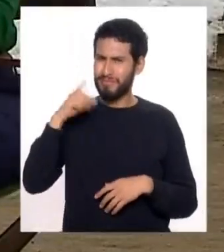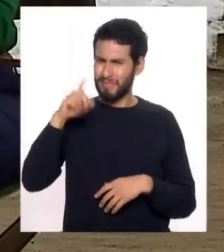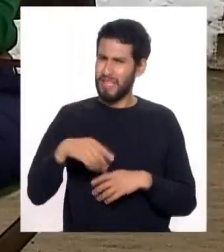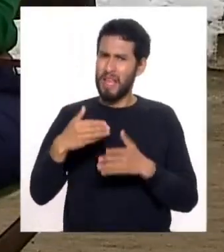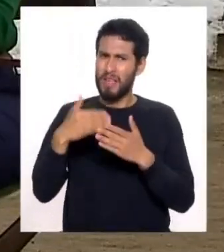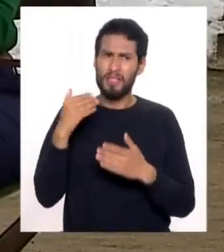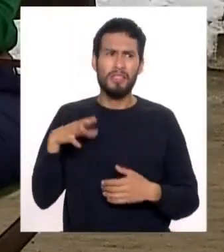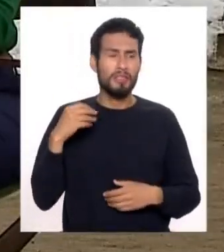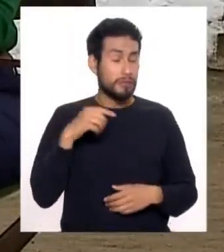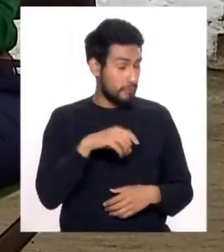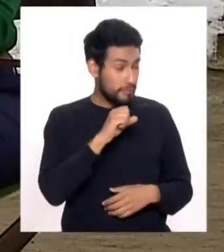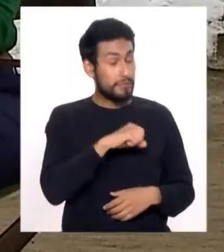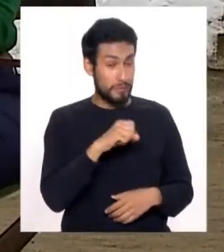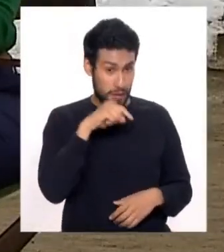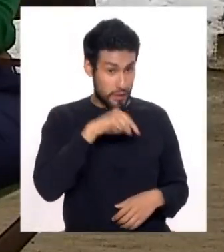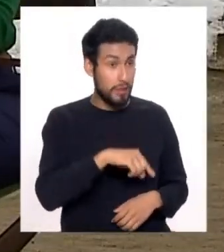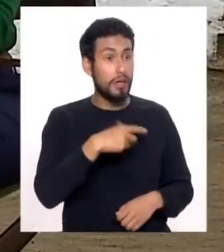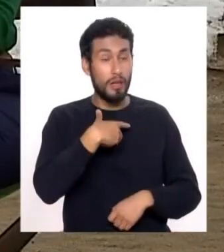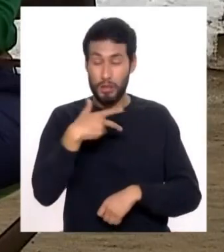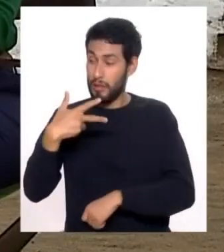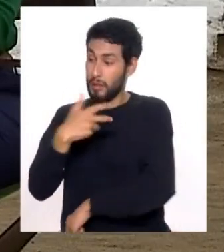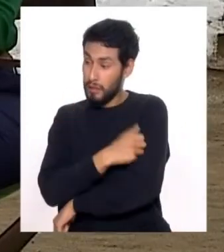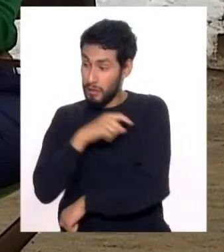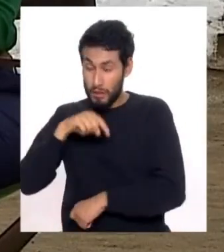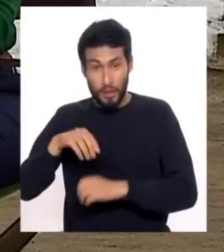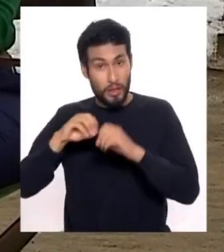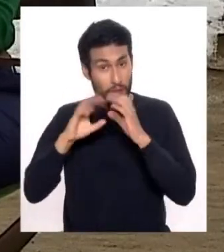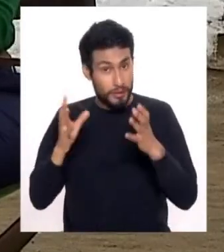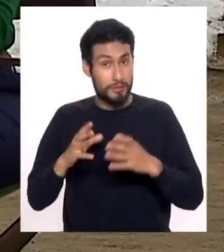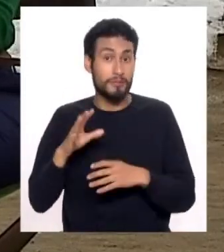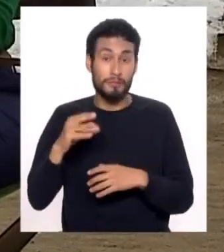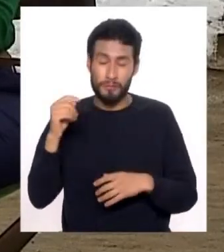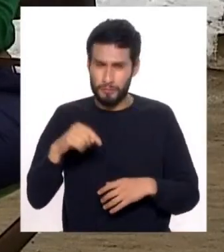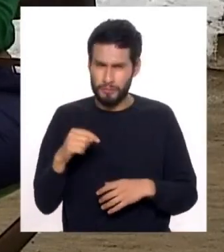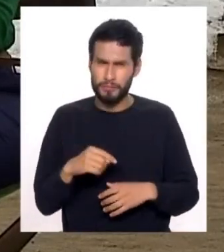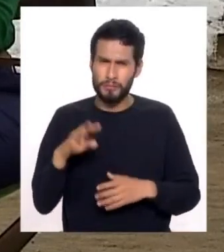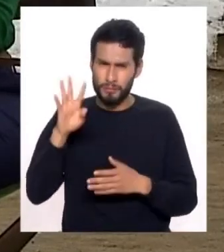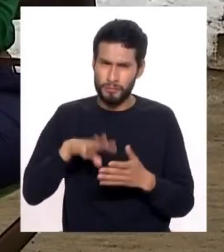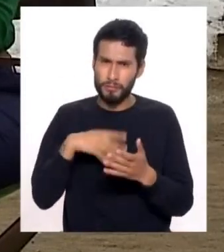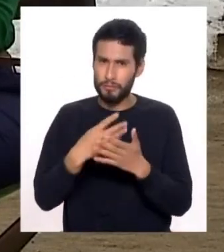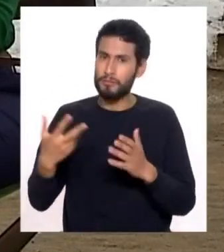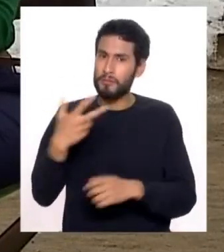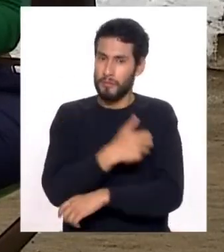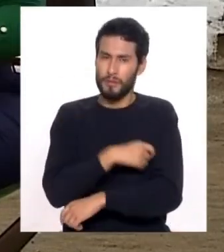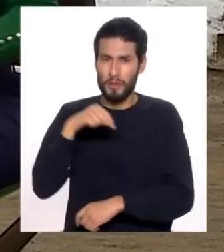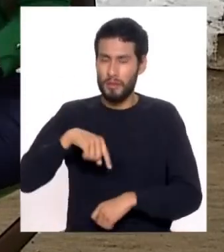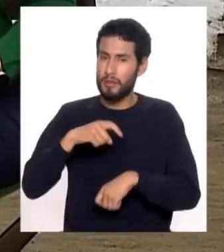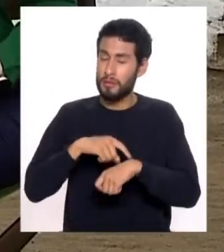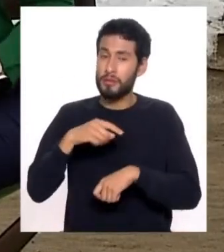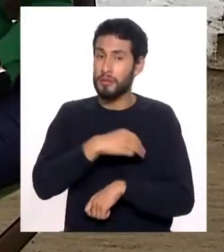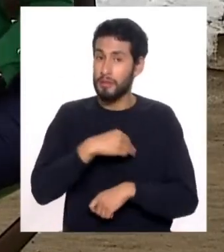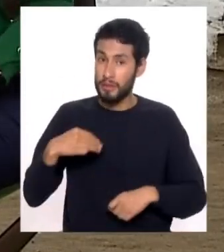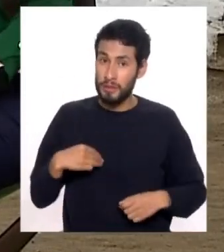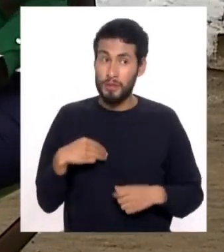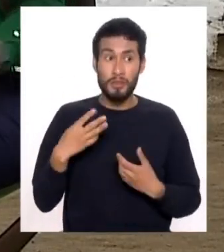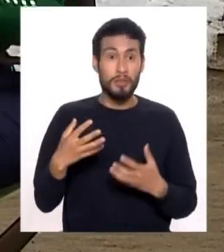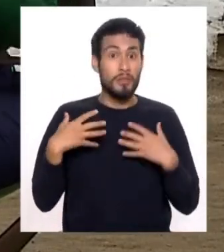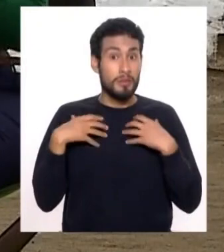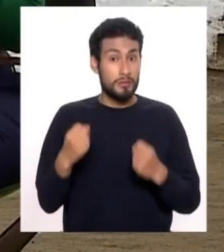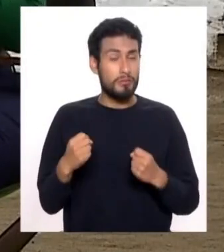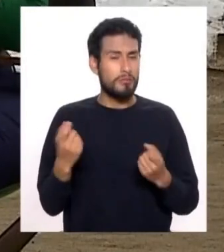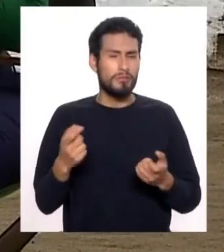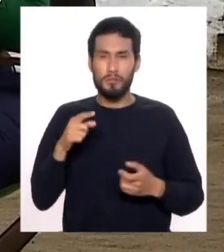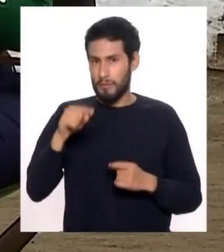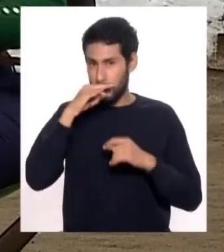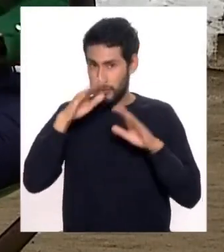evitar desde aquí. Por supuesto. Con la vacuna, que ya la estamos aclarando, de que el esquema de vacunación que pone en este momento el Ministerio de Salud